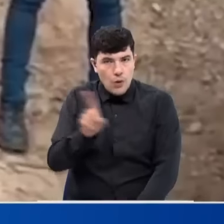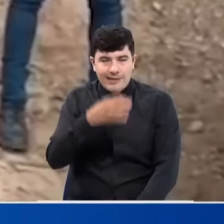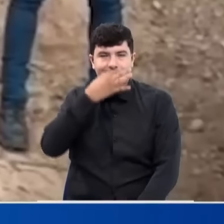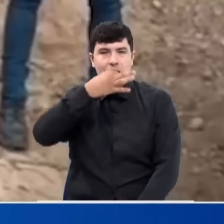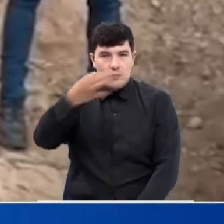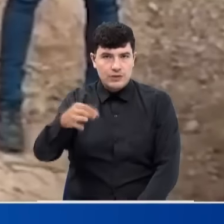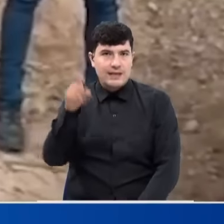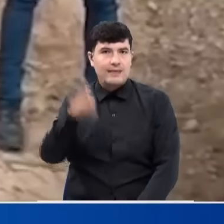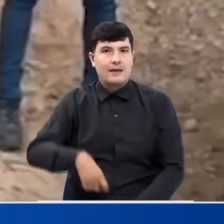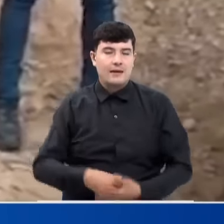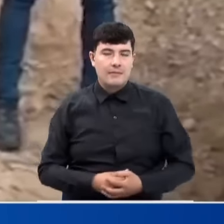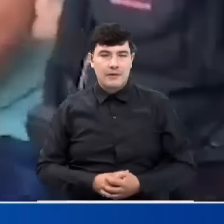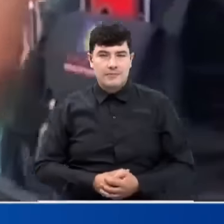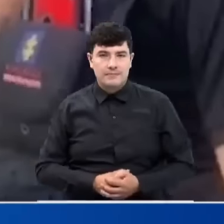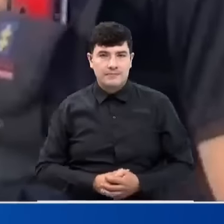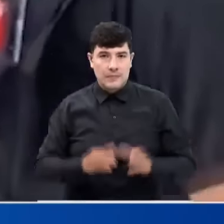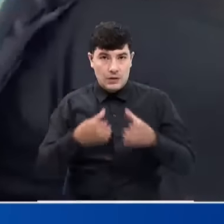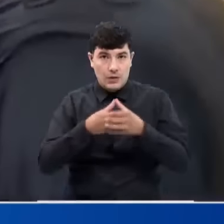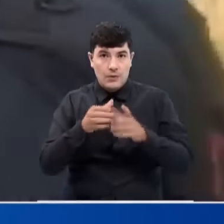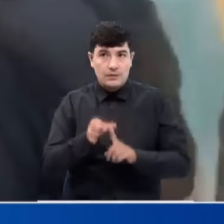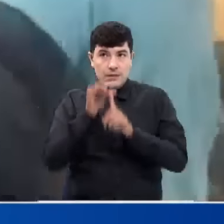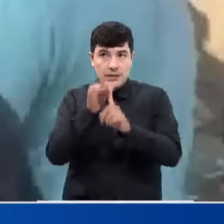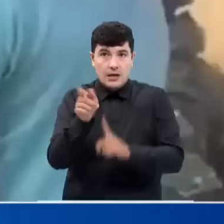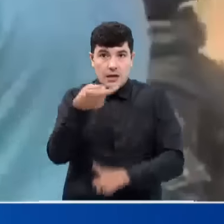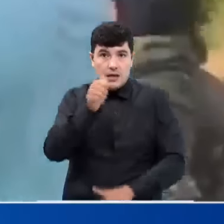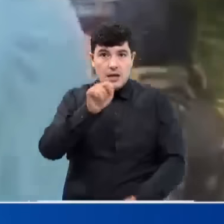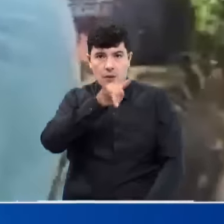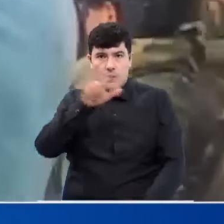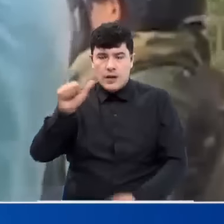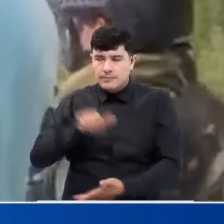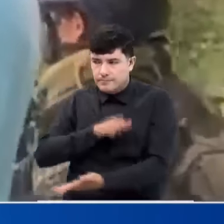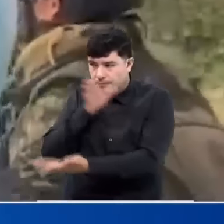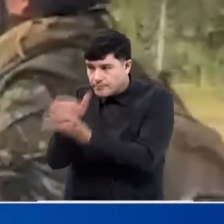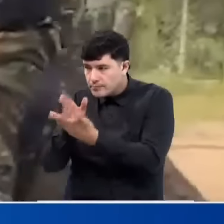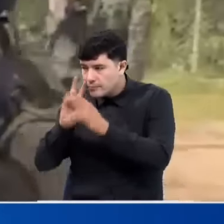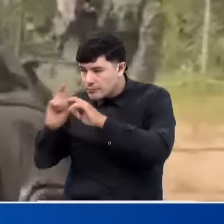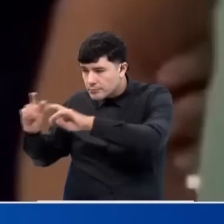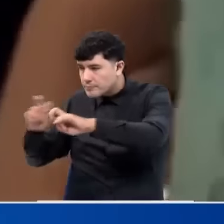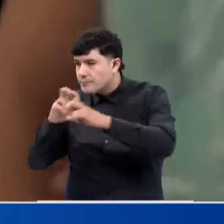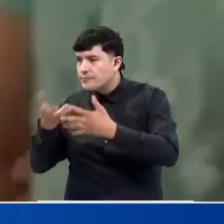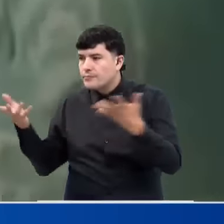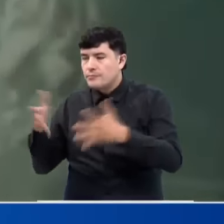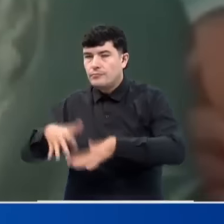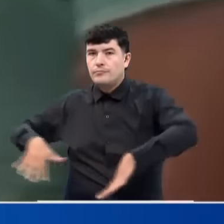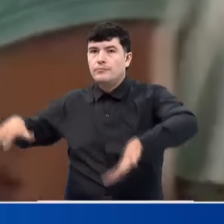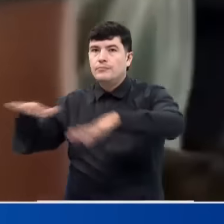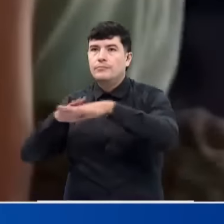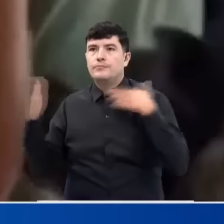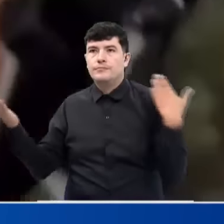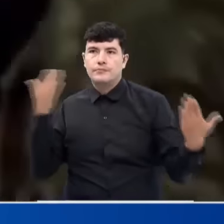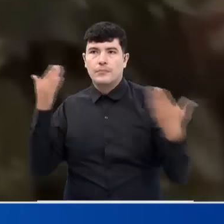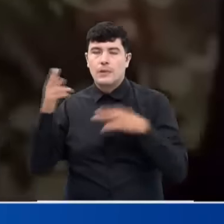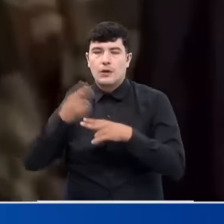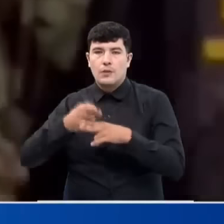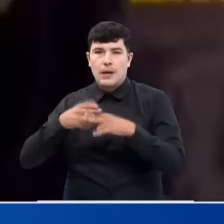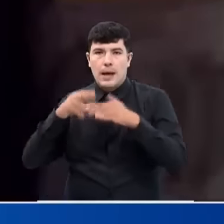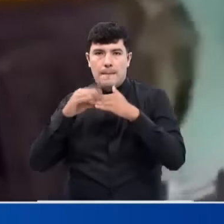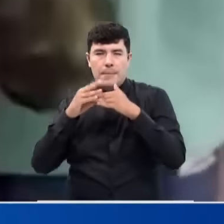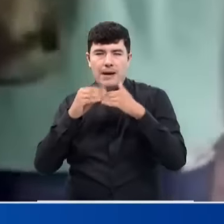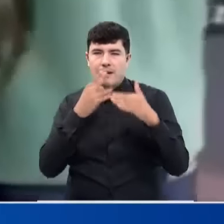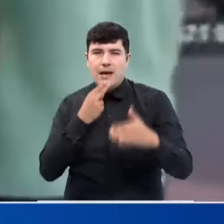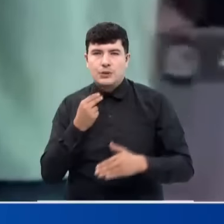Según el Gaula del Ejército, el procedimiento se desarrolló en la vereda Pan de Azúcar, haciendo efectiva una orden de captura en contra de Estupiñán Rodríguez y